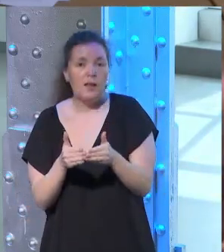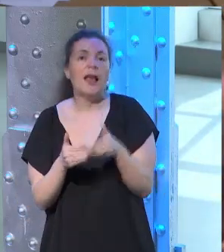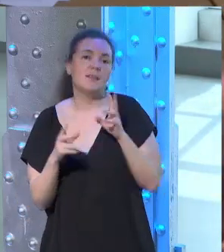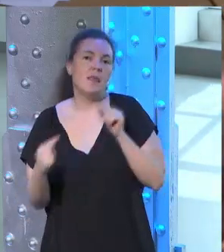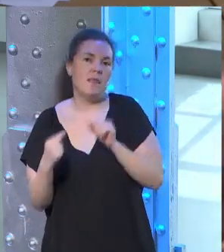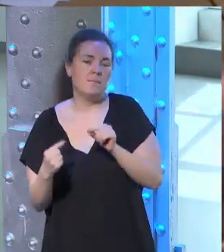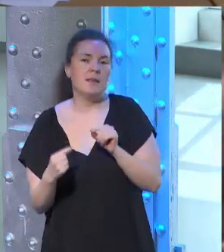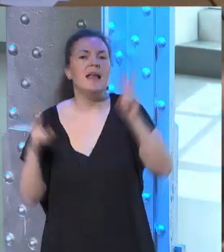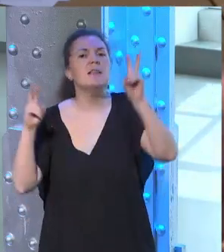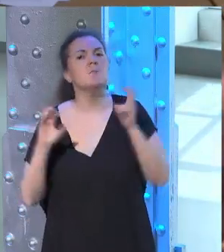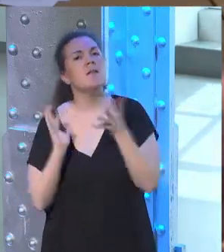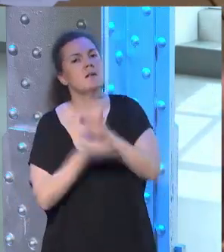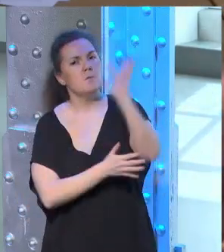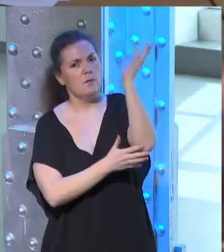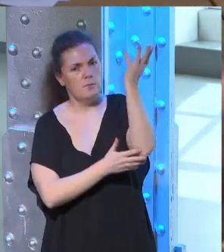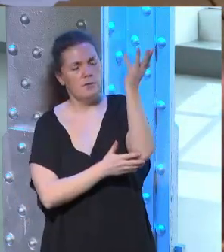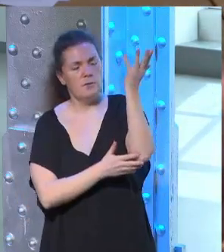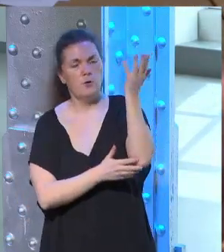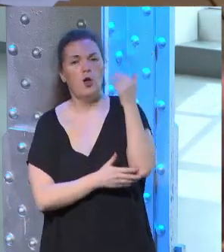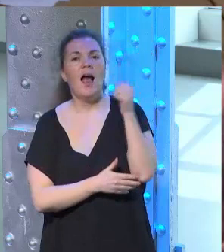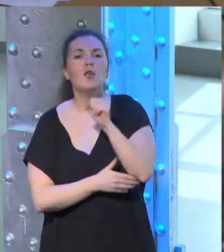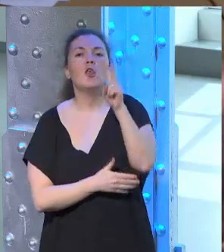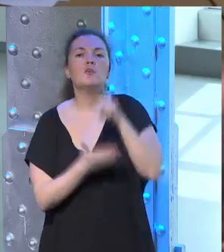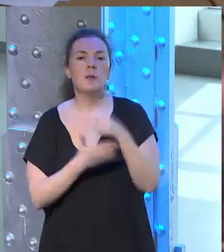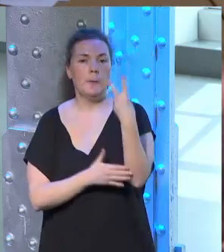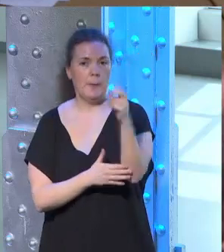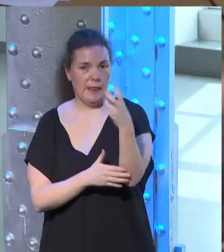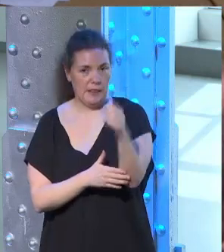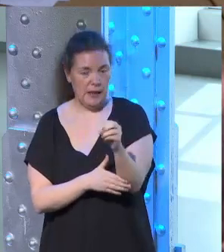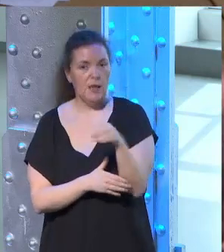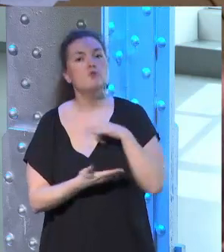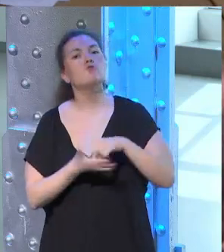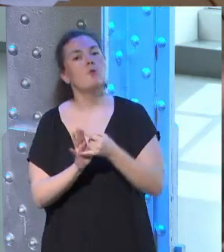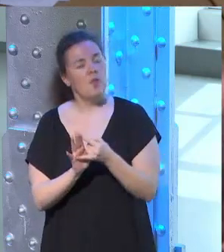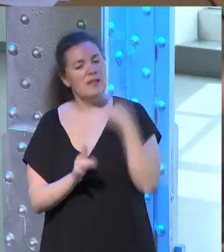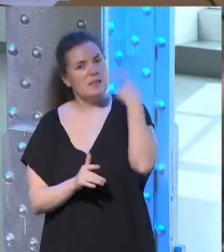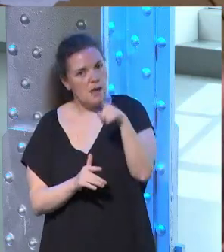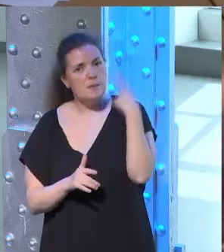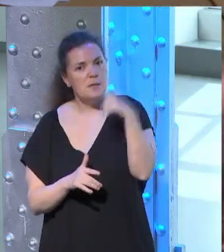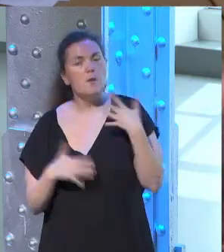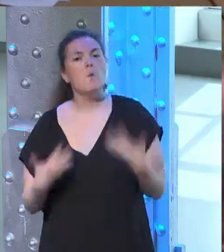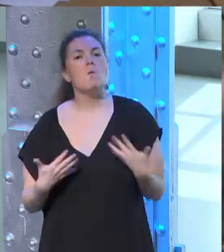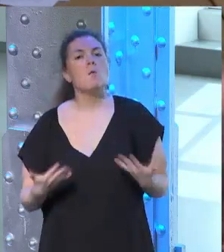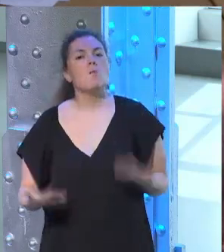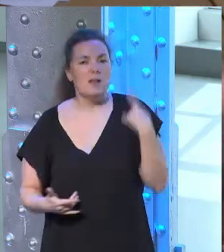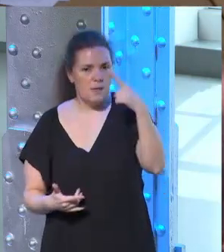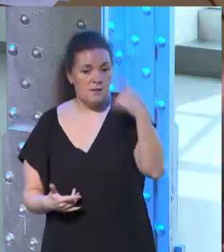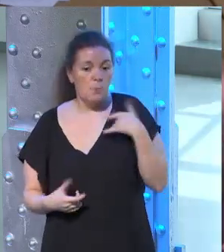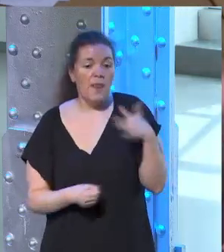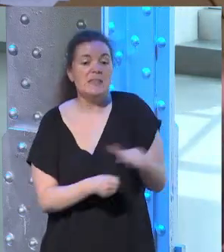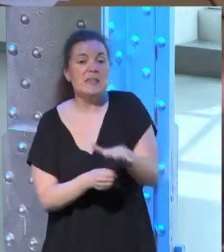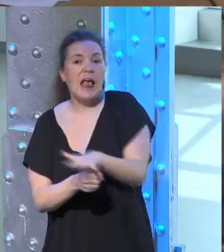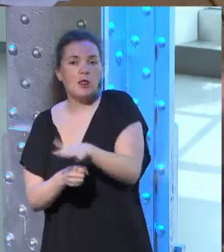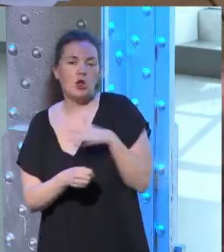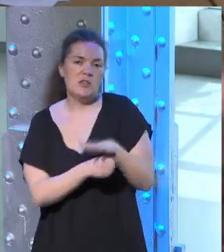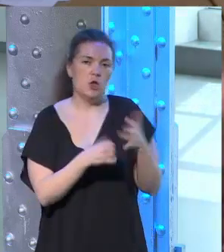debate? Que es el tema del cambio climático. 2020 y tenemos las soluciones, sabemos cuáles son. Podemos ir sector por sector, sector